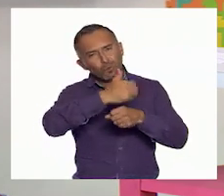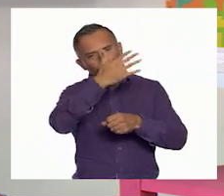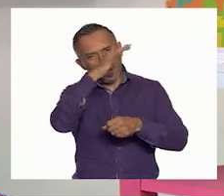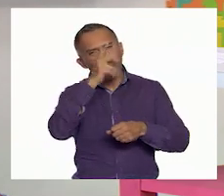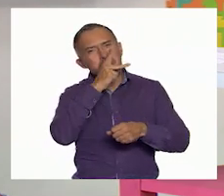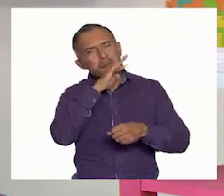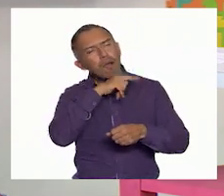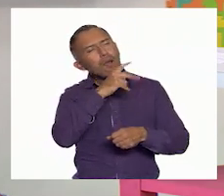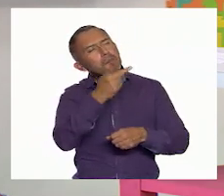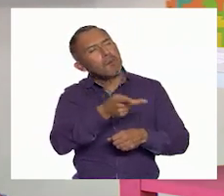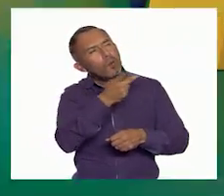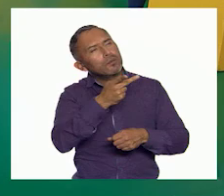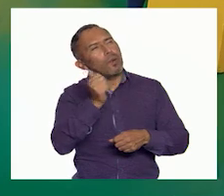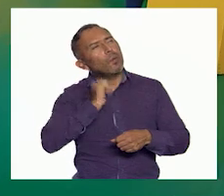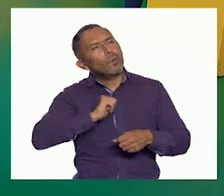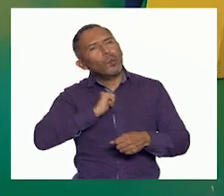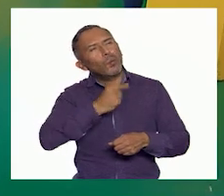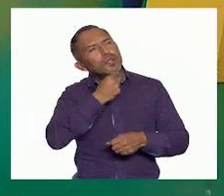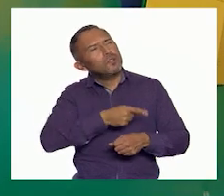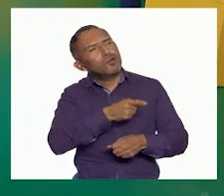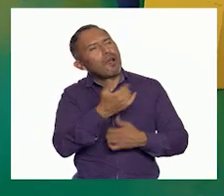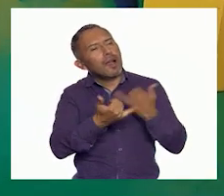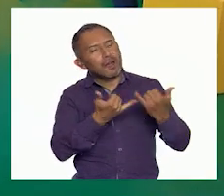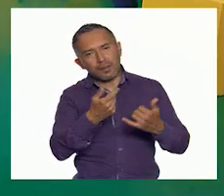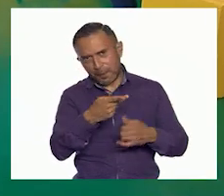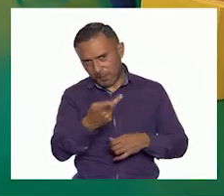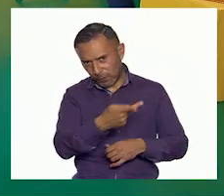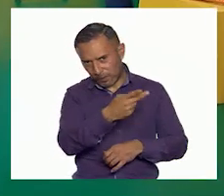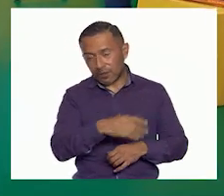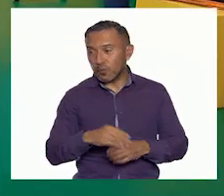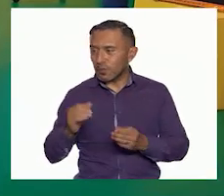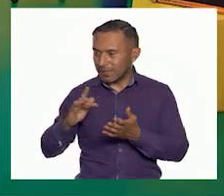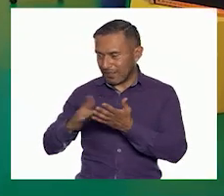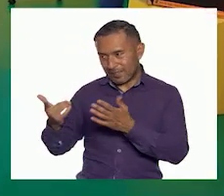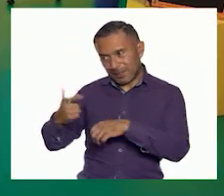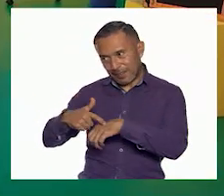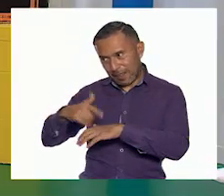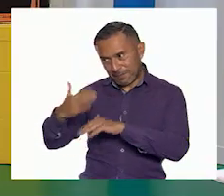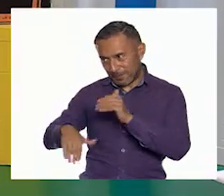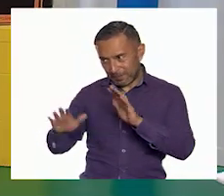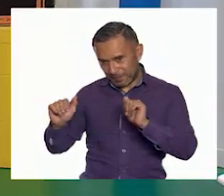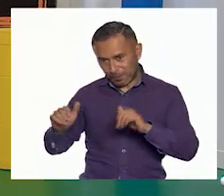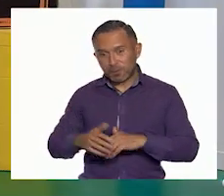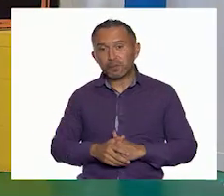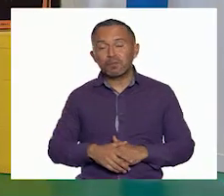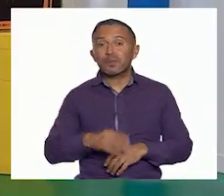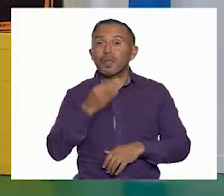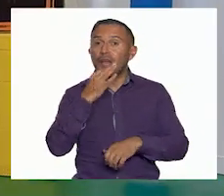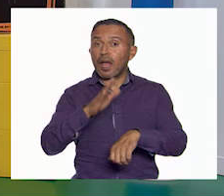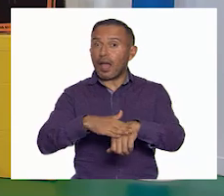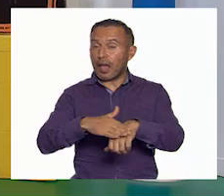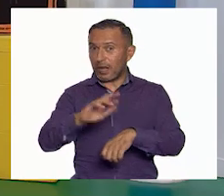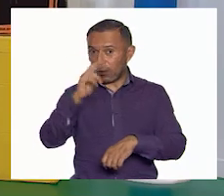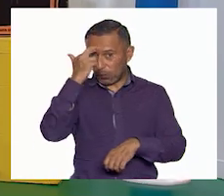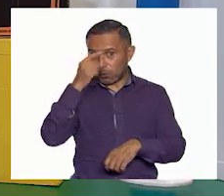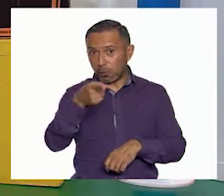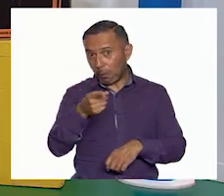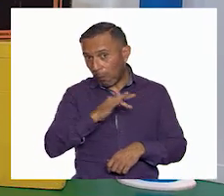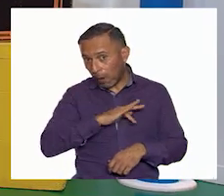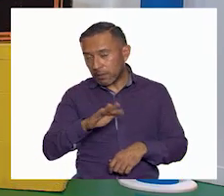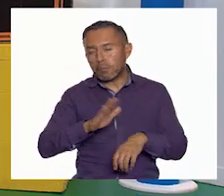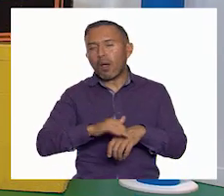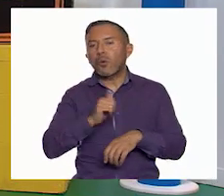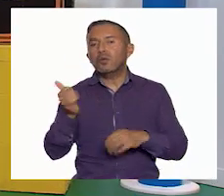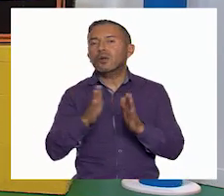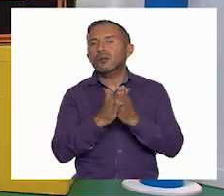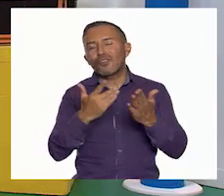ellos realizaban cuando eran niños. Muchísimas gracias, maestro. Tenemos que despedirnos. Y a ti te recuerdo que si te es posible, consulta otros libros